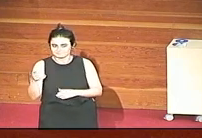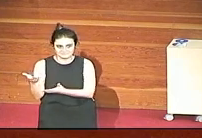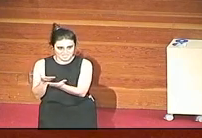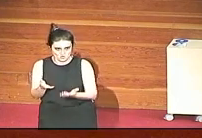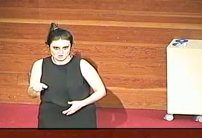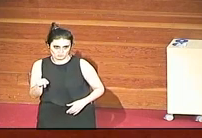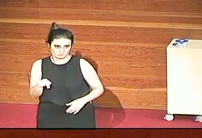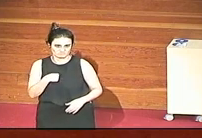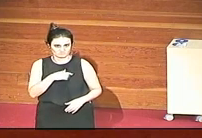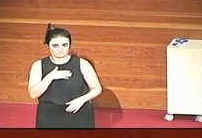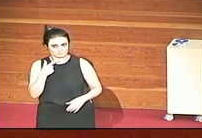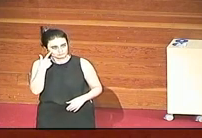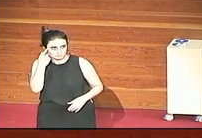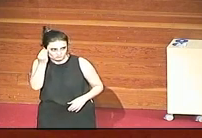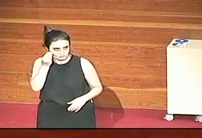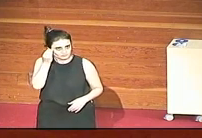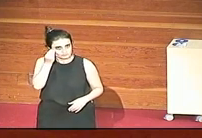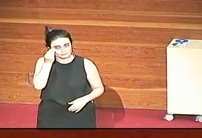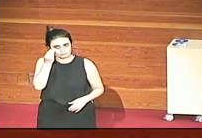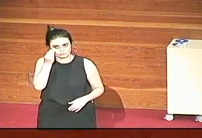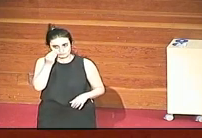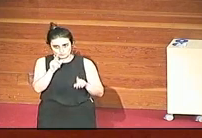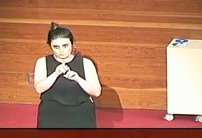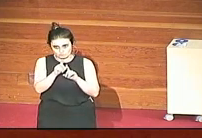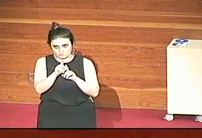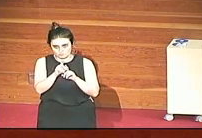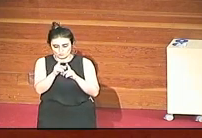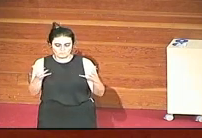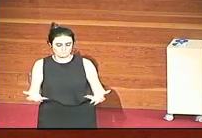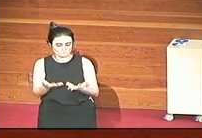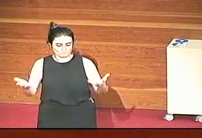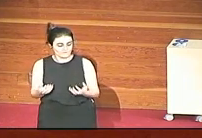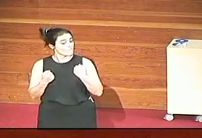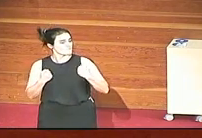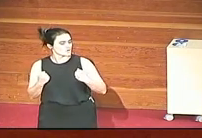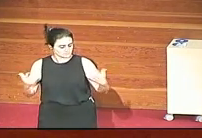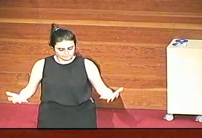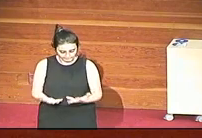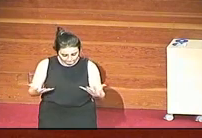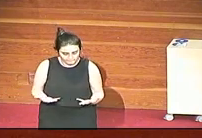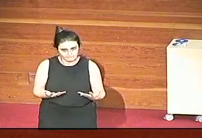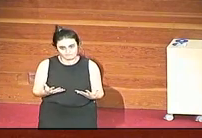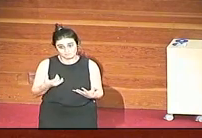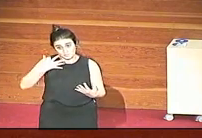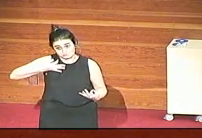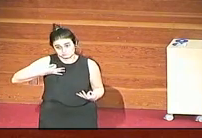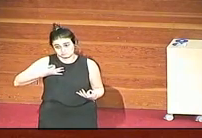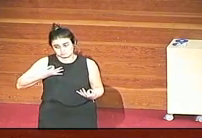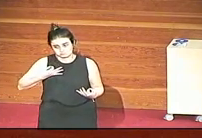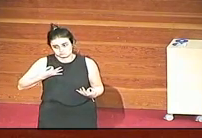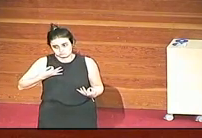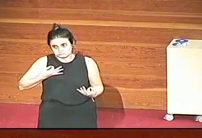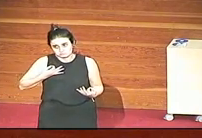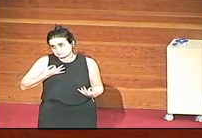ahí todo ese tema fomentando lo fuerte fuerte fuerte y no sé no